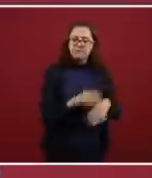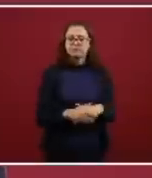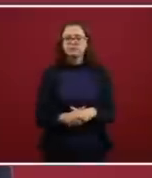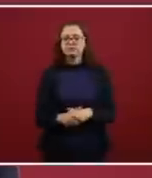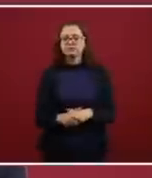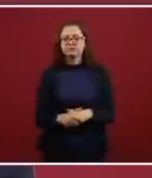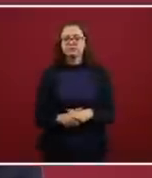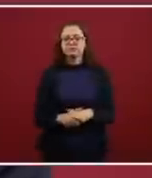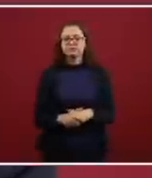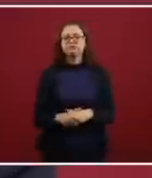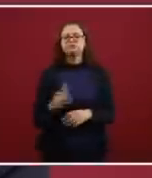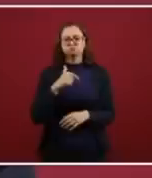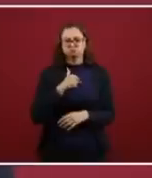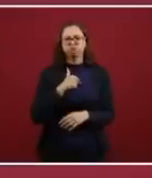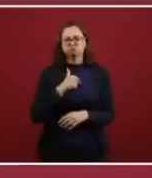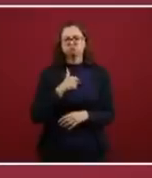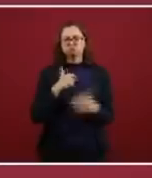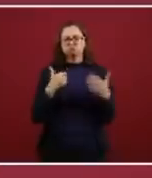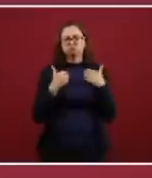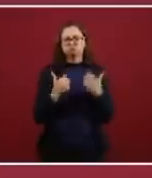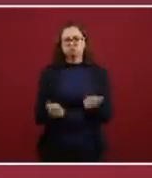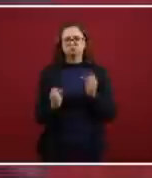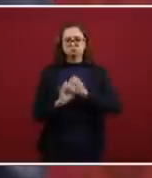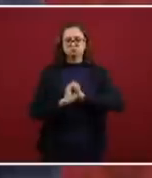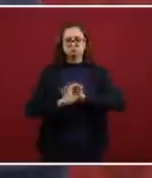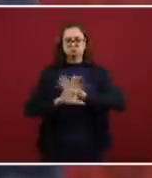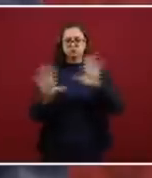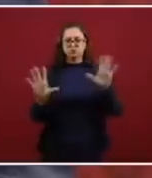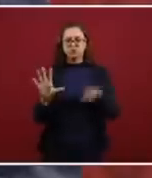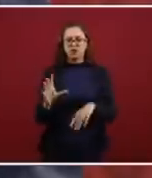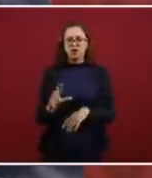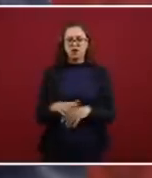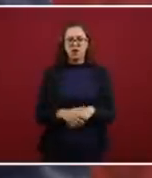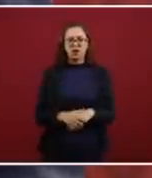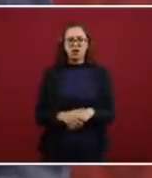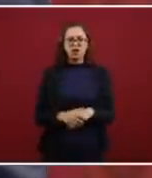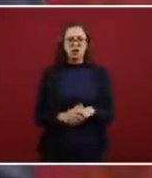Lo tengo claro, son cuatro